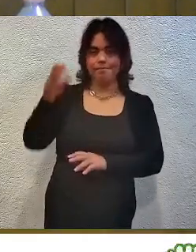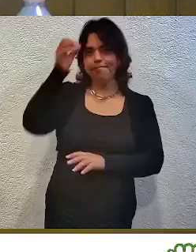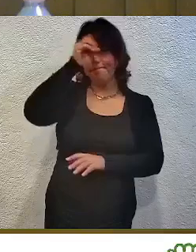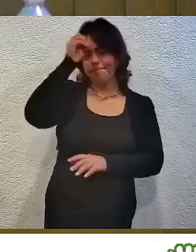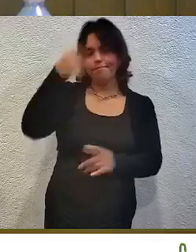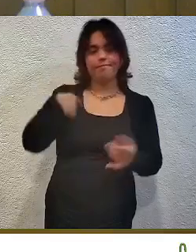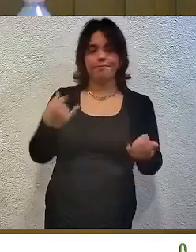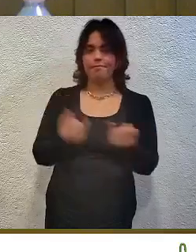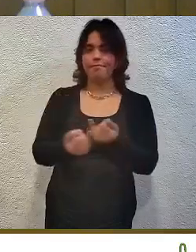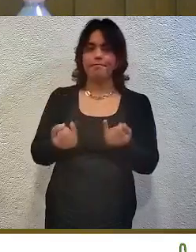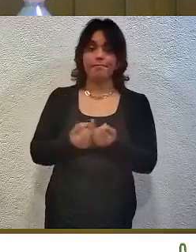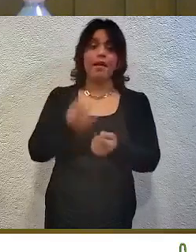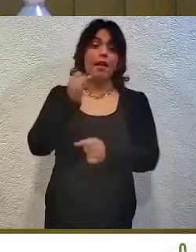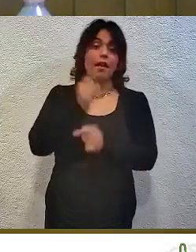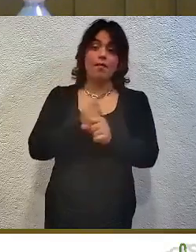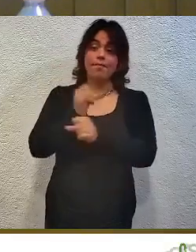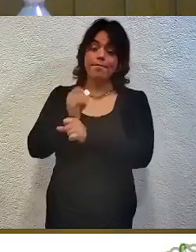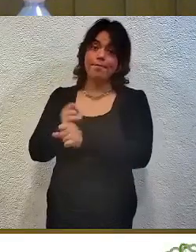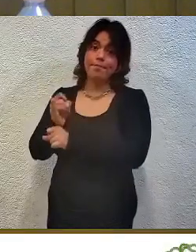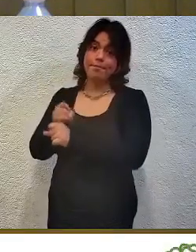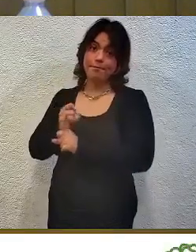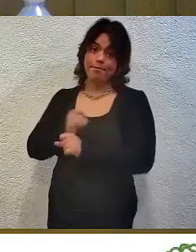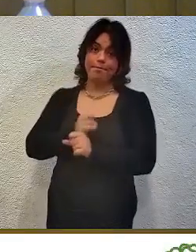Fue una investigación